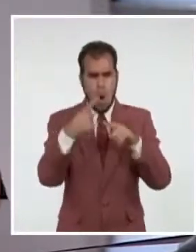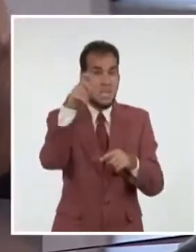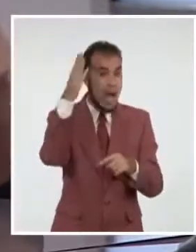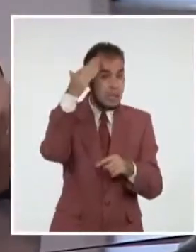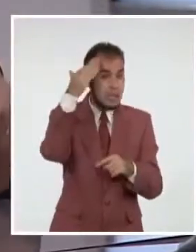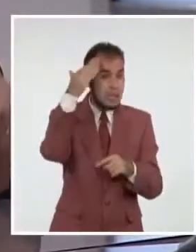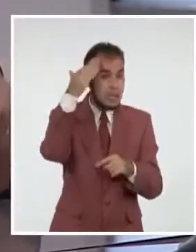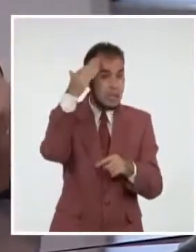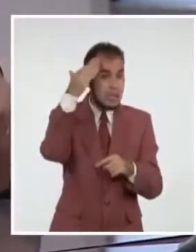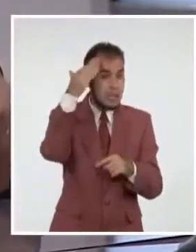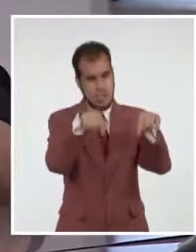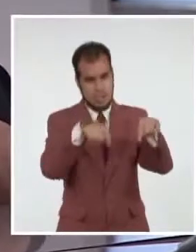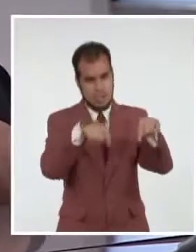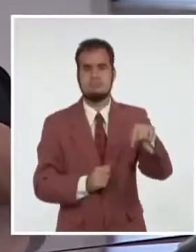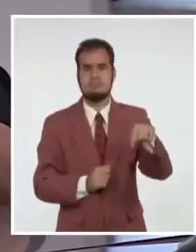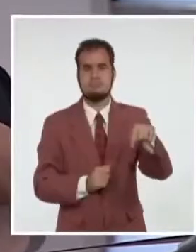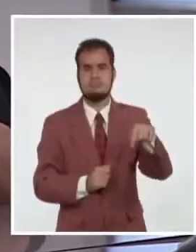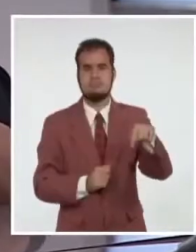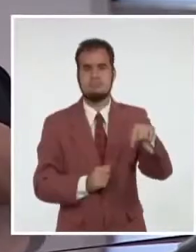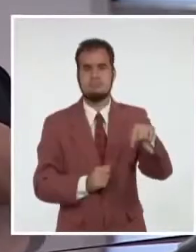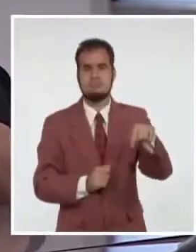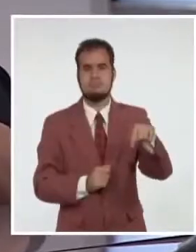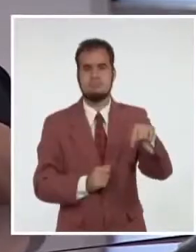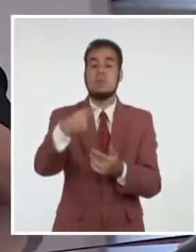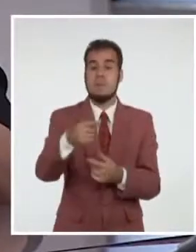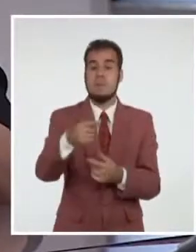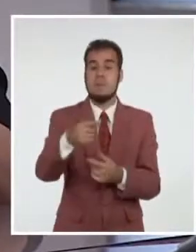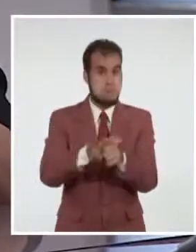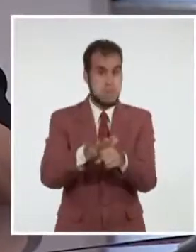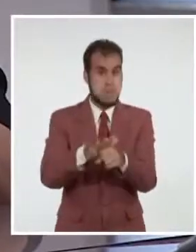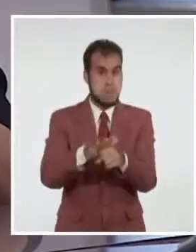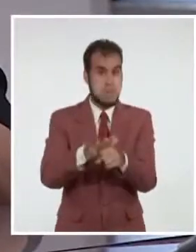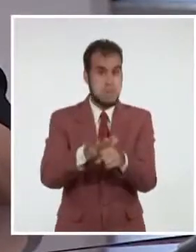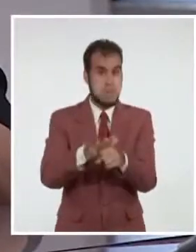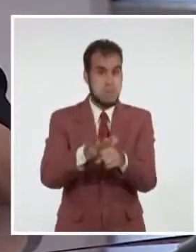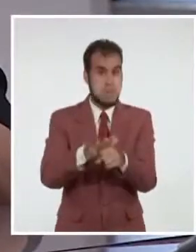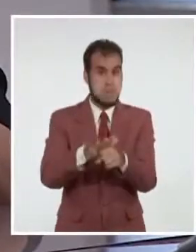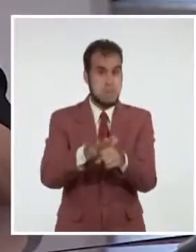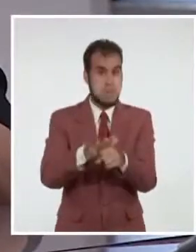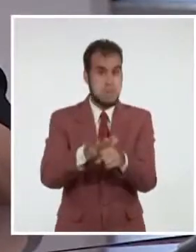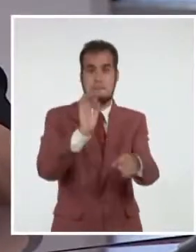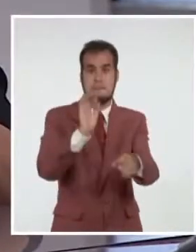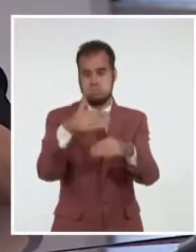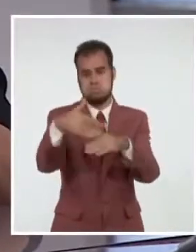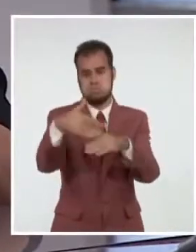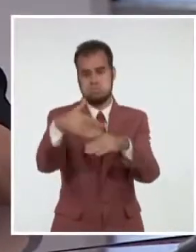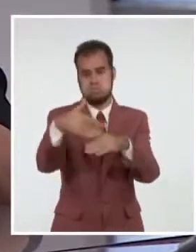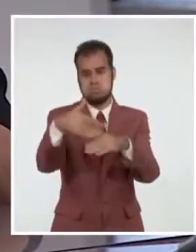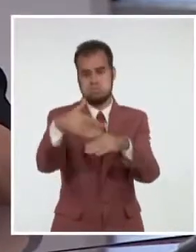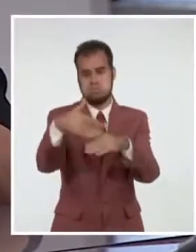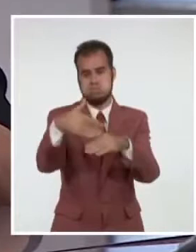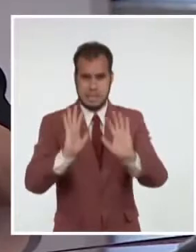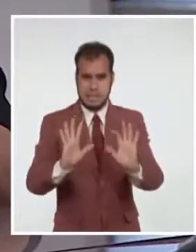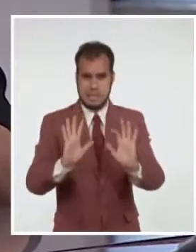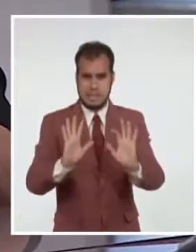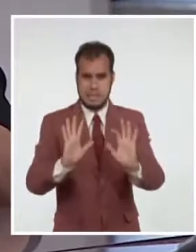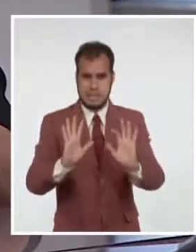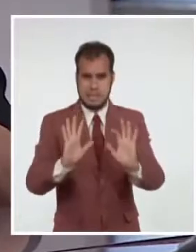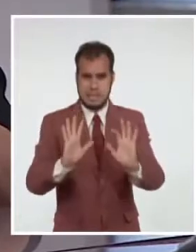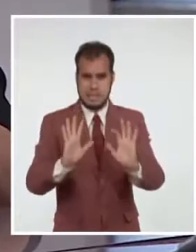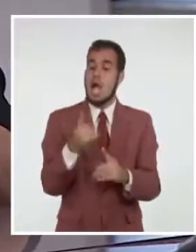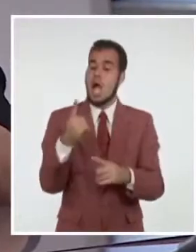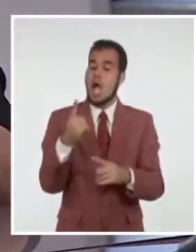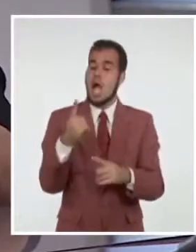La semana que viene arrancan otros municipios y dentro de ellos se van a intervenir las embarazadas del segundo y tercer trimestre y